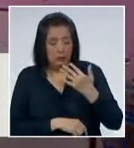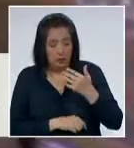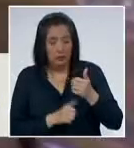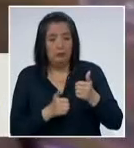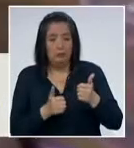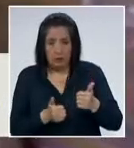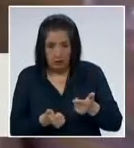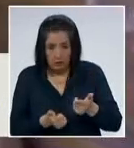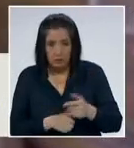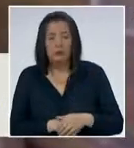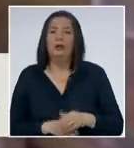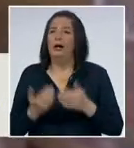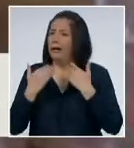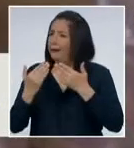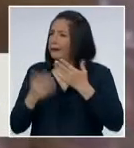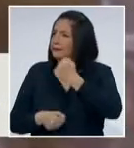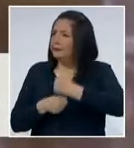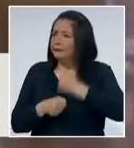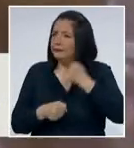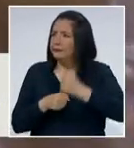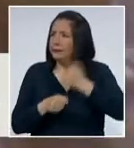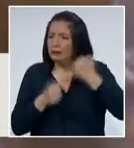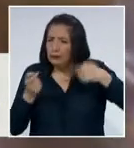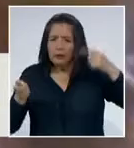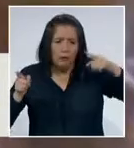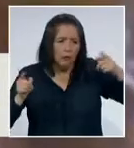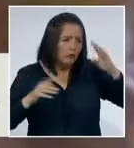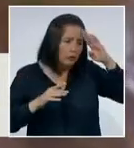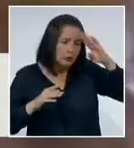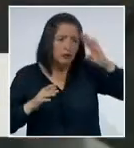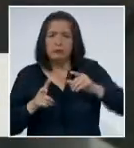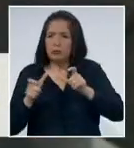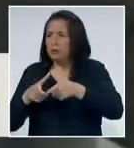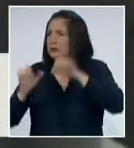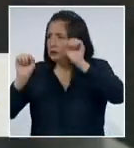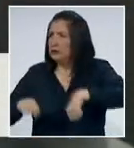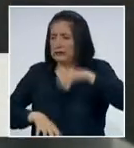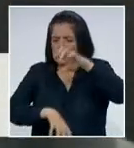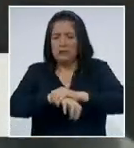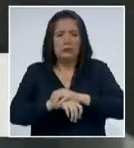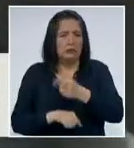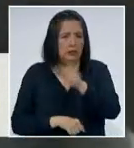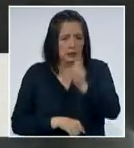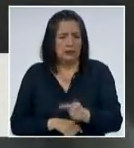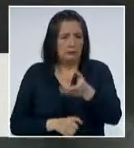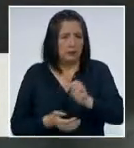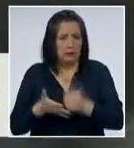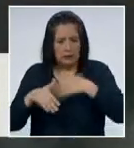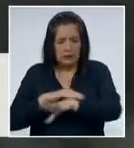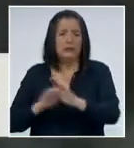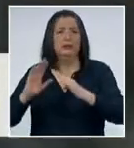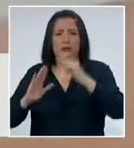dice. Gracias a un trabajo coordinado de la Región Policial Lima, se logró detener a este delincuente, quien permanece en la comisaría